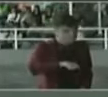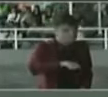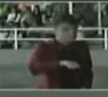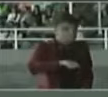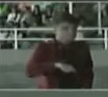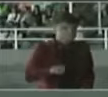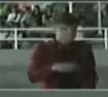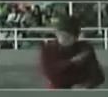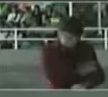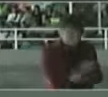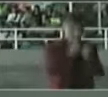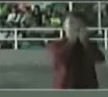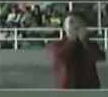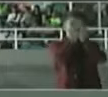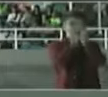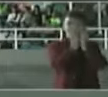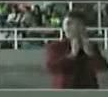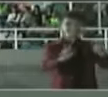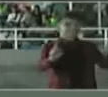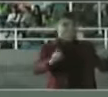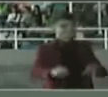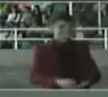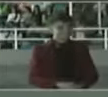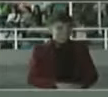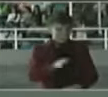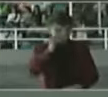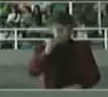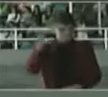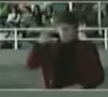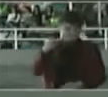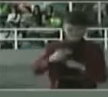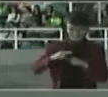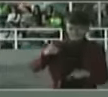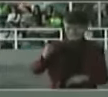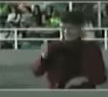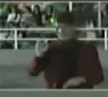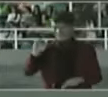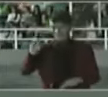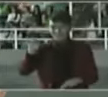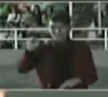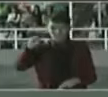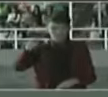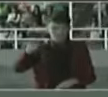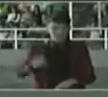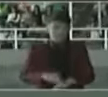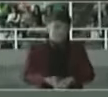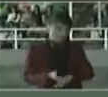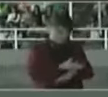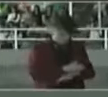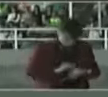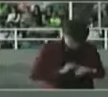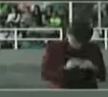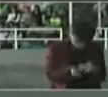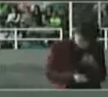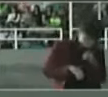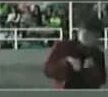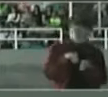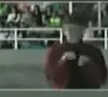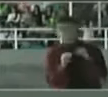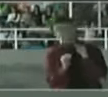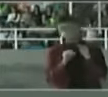pudieron callar. Jeremías, Dios le dice: antes que te formase en el vientre te